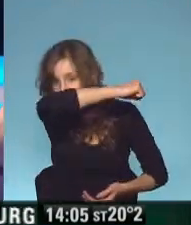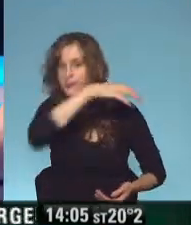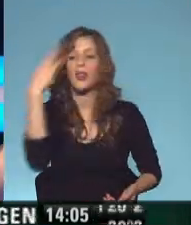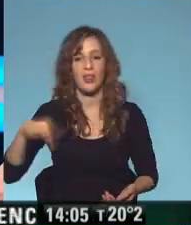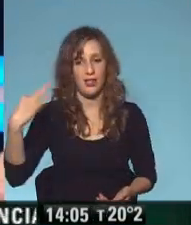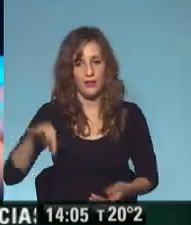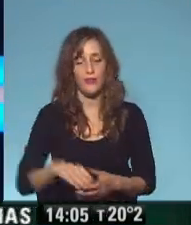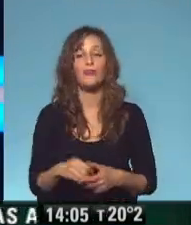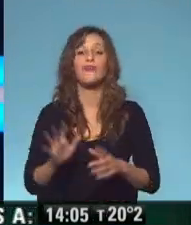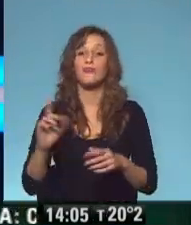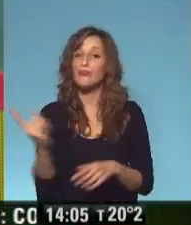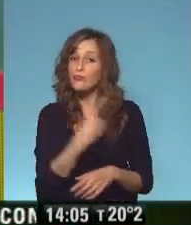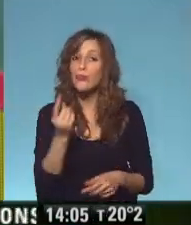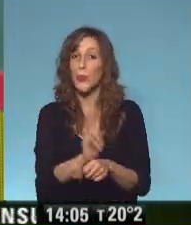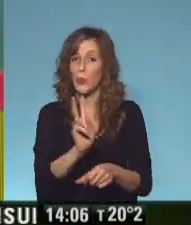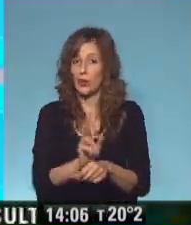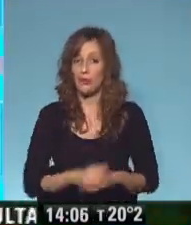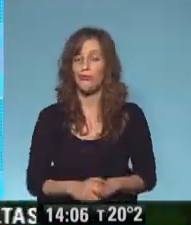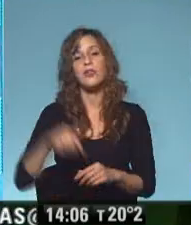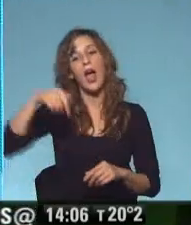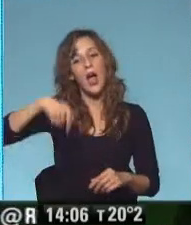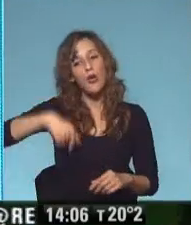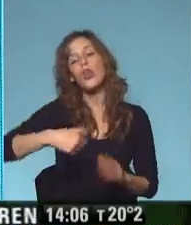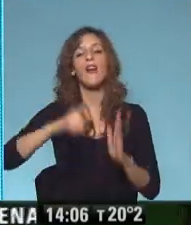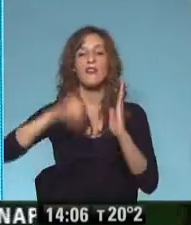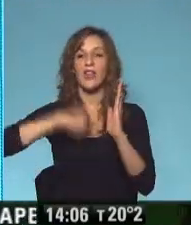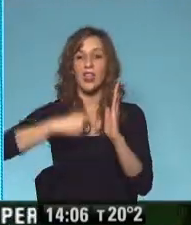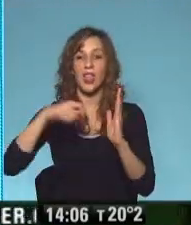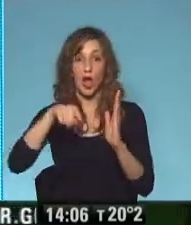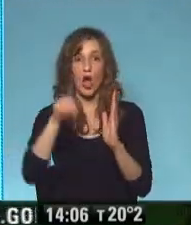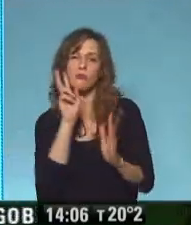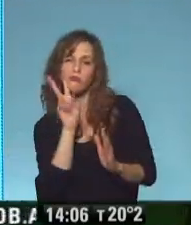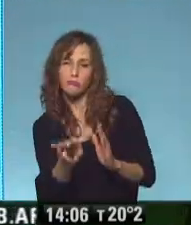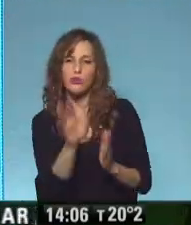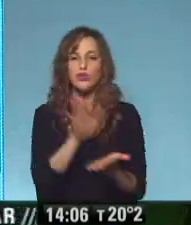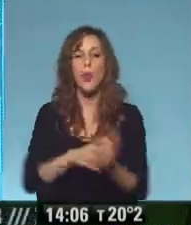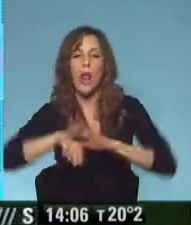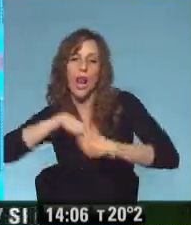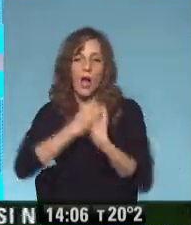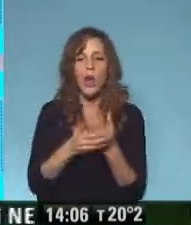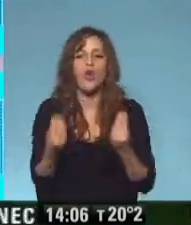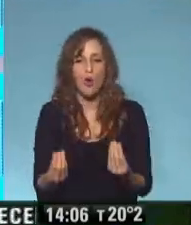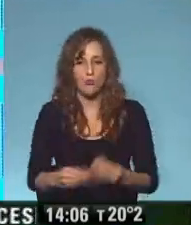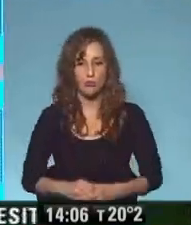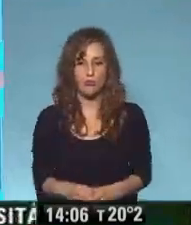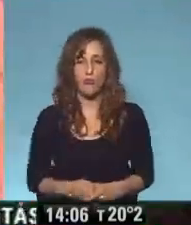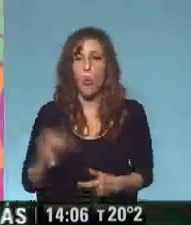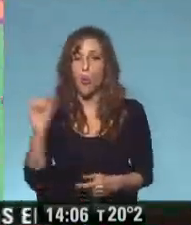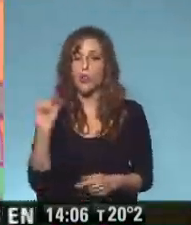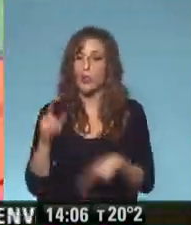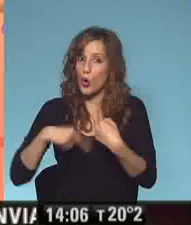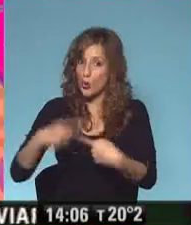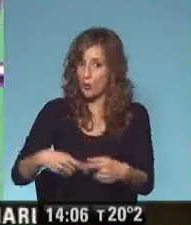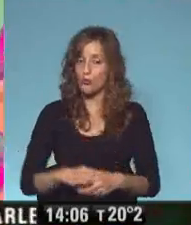cuidamos a todos, ¿sí? Es verdad. Así que veamos con un clipcito de samba de lavado de manos y enseguida venimos con las preguntas. Pongo la voz de